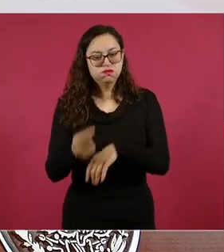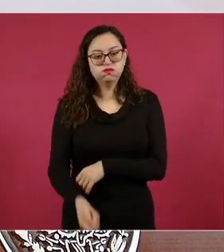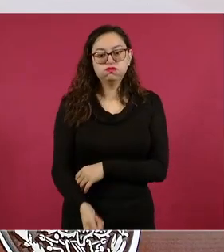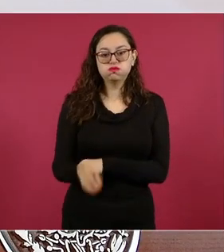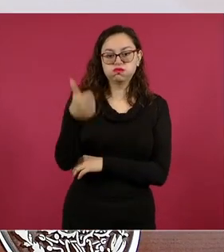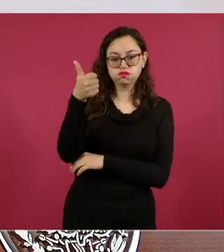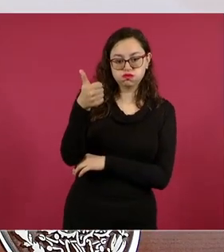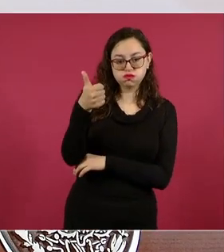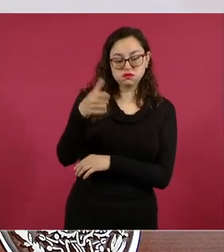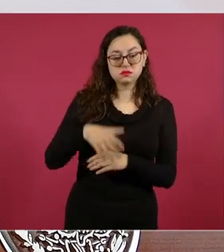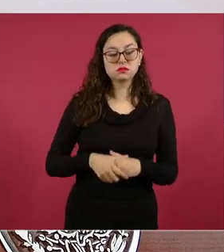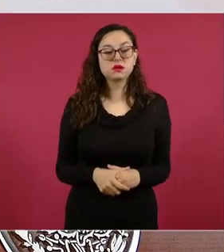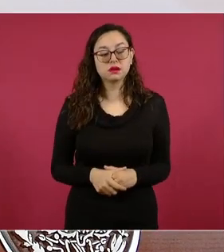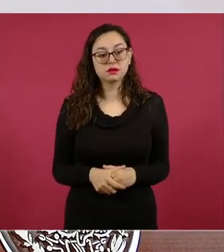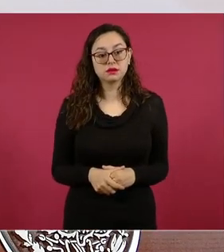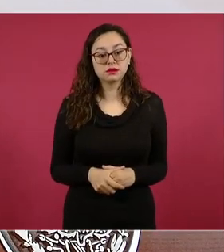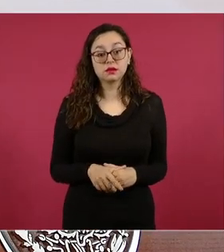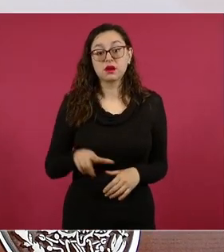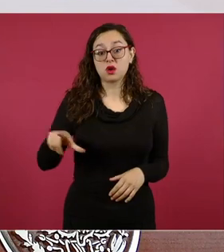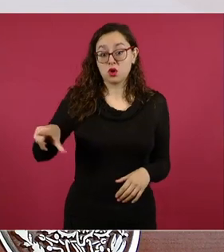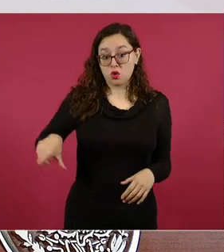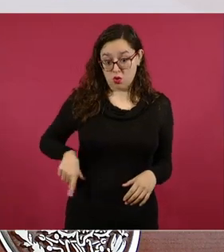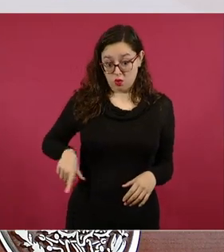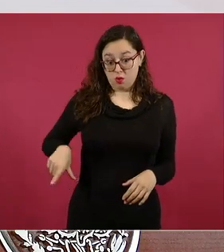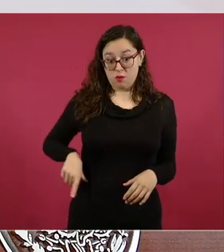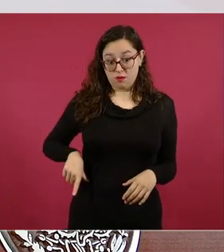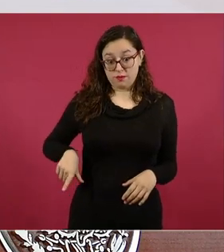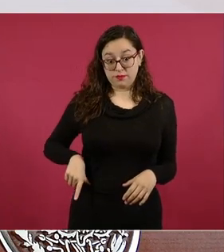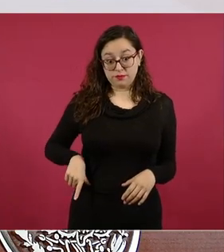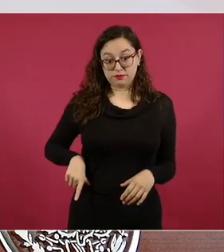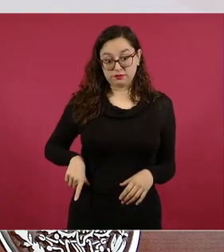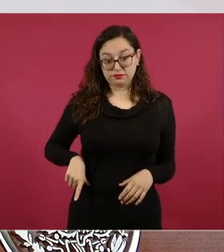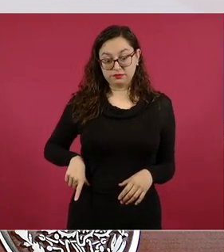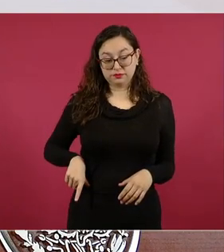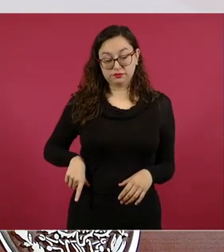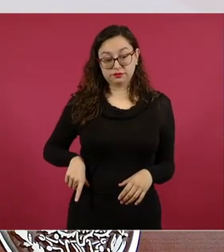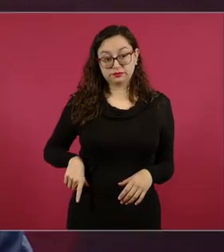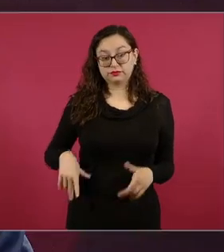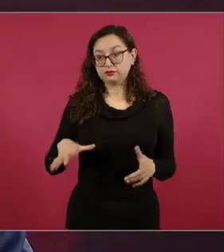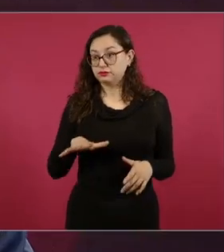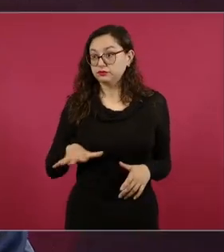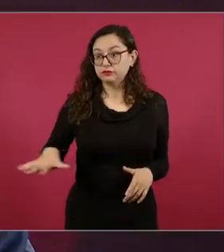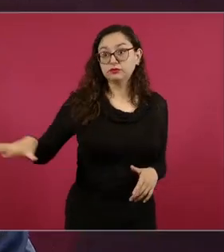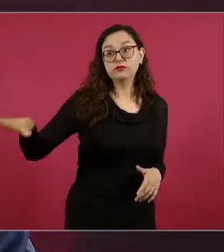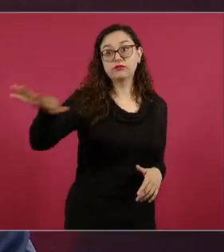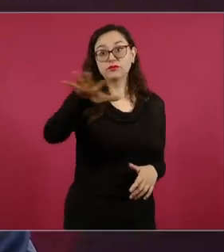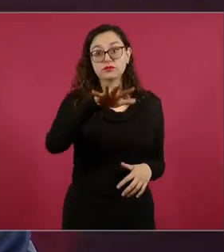y que es un gobierno el actual que representa al pueblo